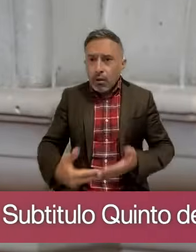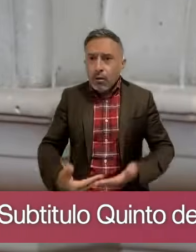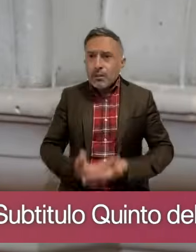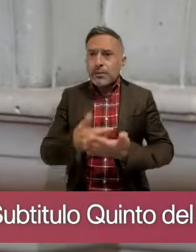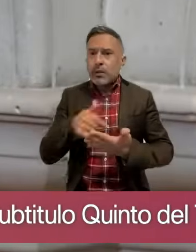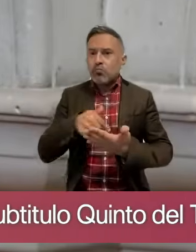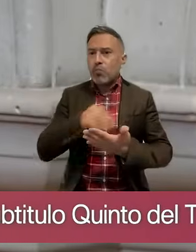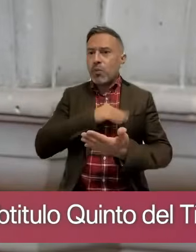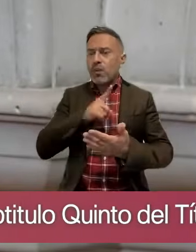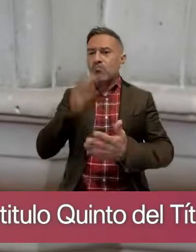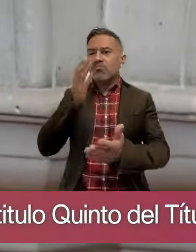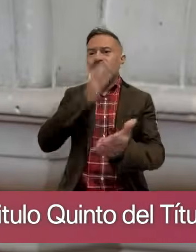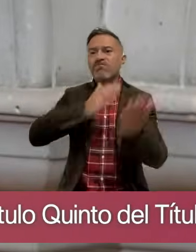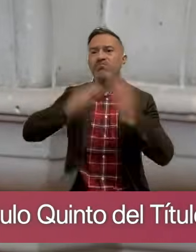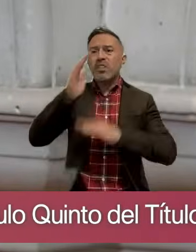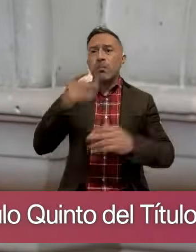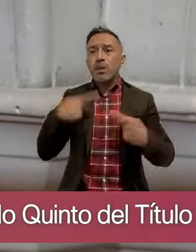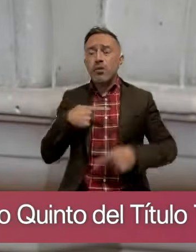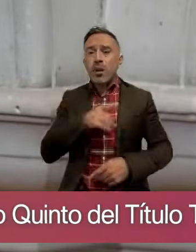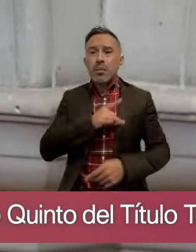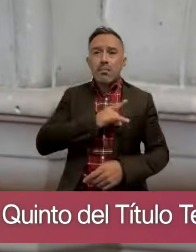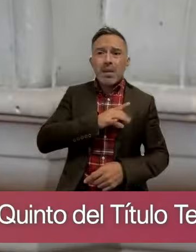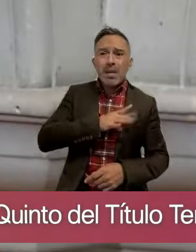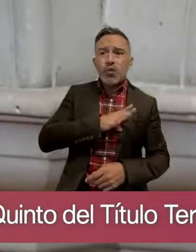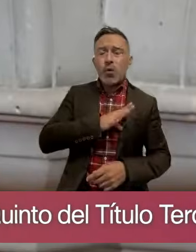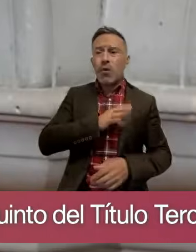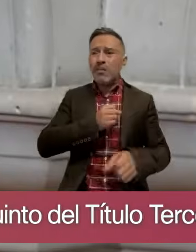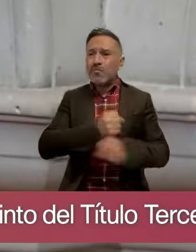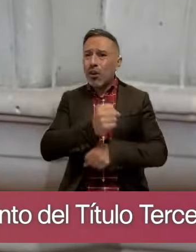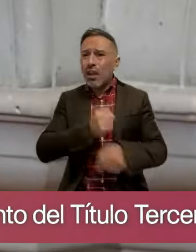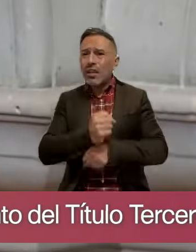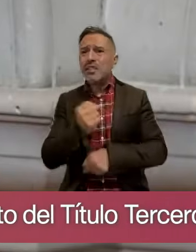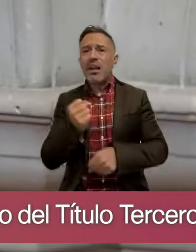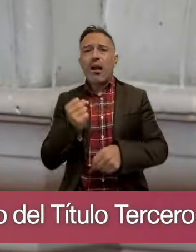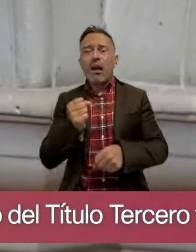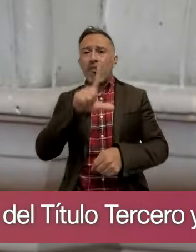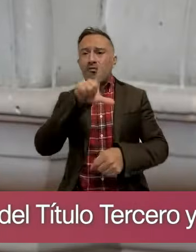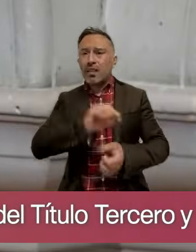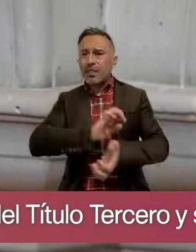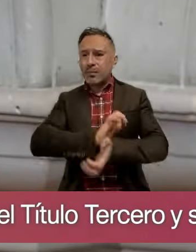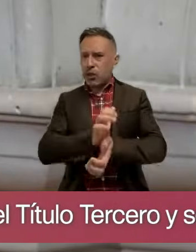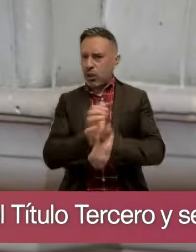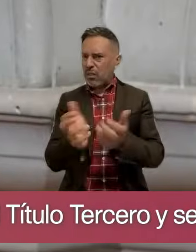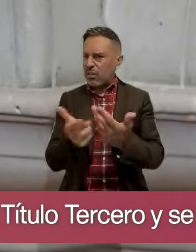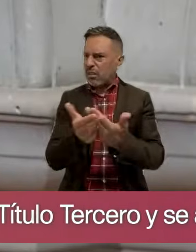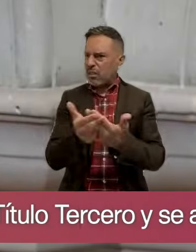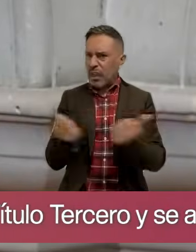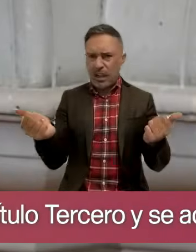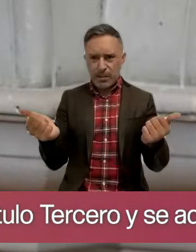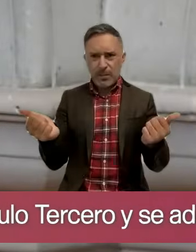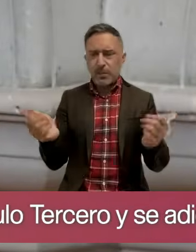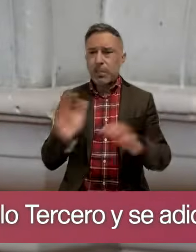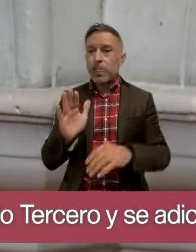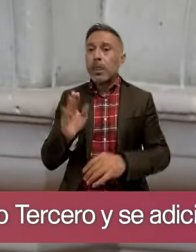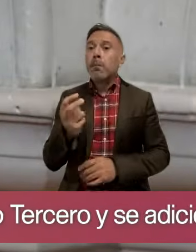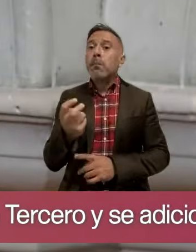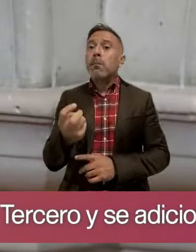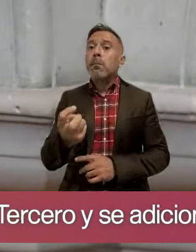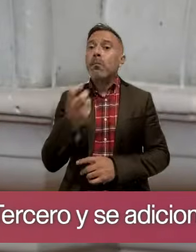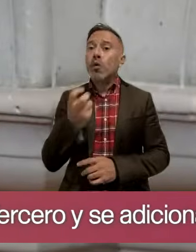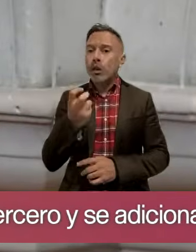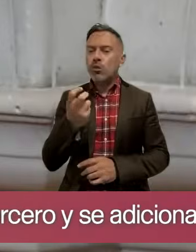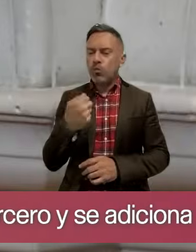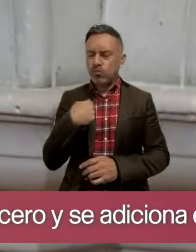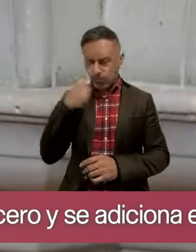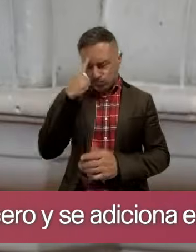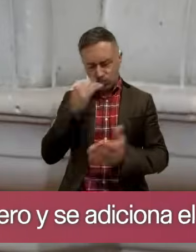poder vivir sin miedo, sin violencia y sin ningún tipo de discriminación. Por eso, rechazamos con firmeza